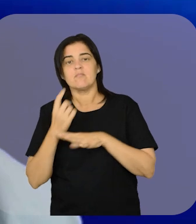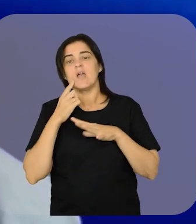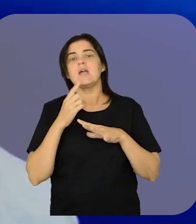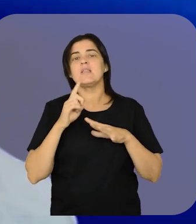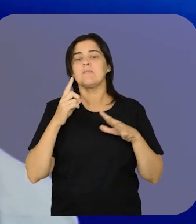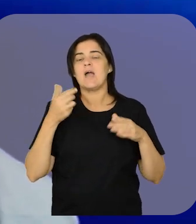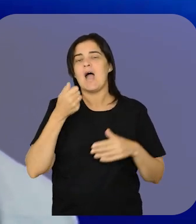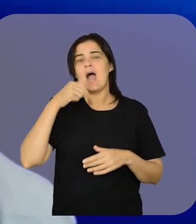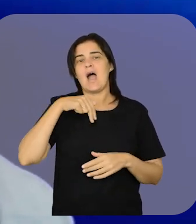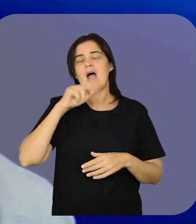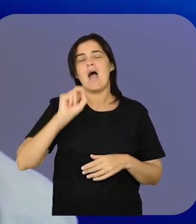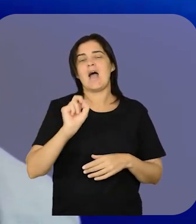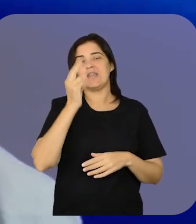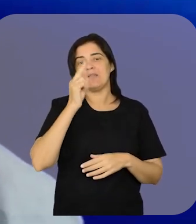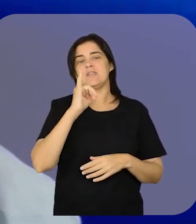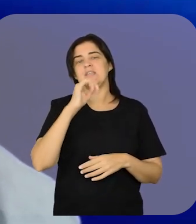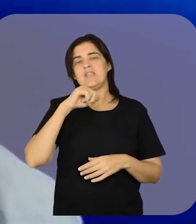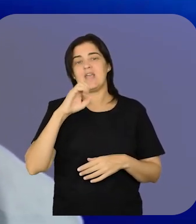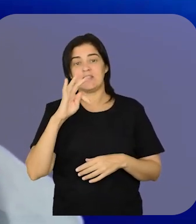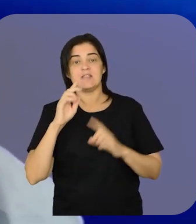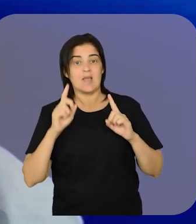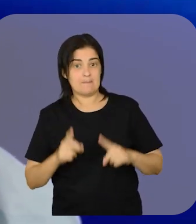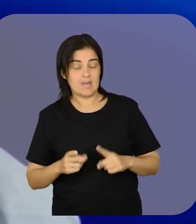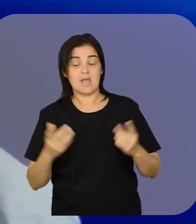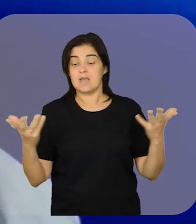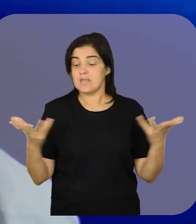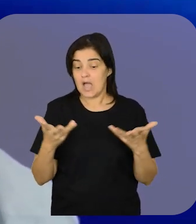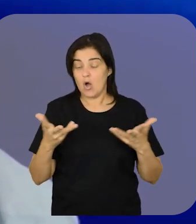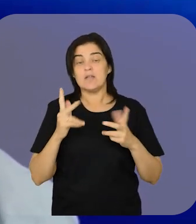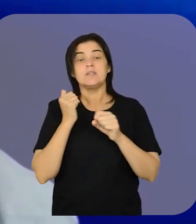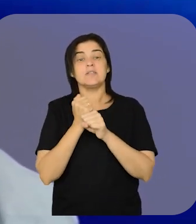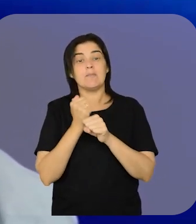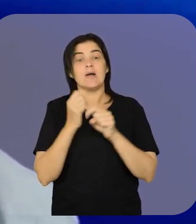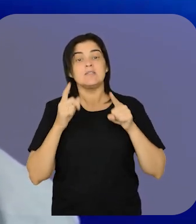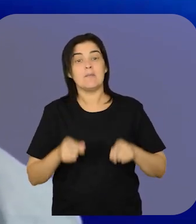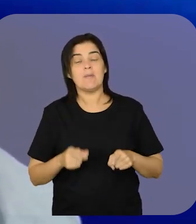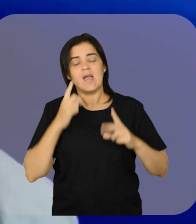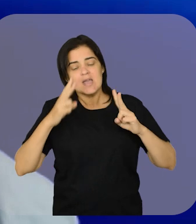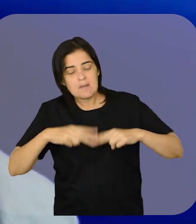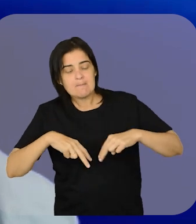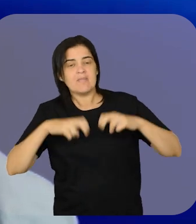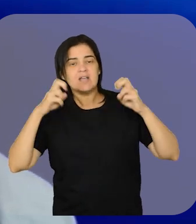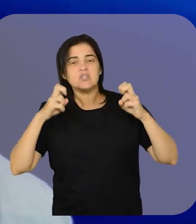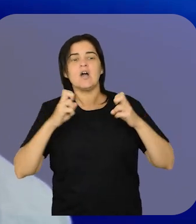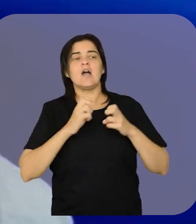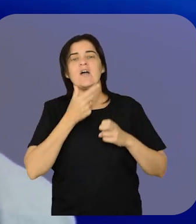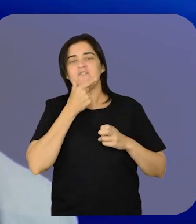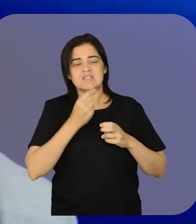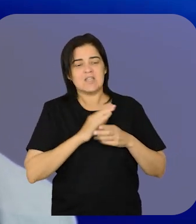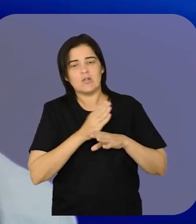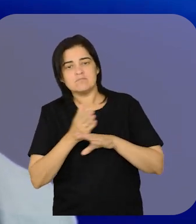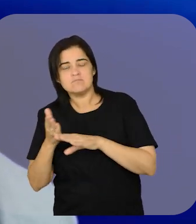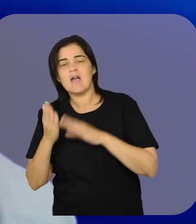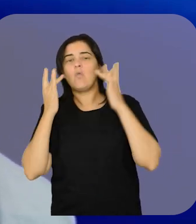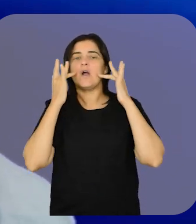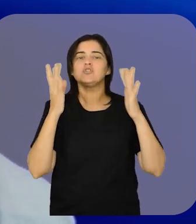de ANI, de ANEP y de INED, y actualmente están trabajando en la investigación Facilitadores y Barreras para la